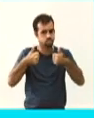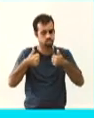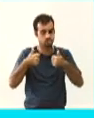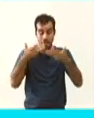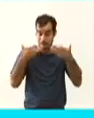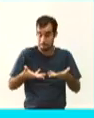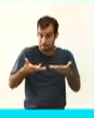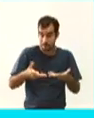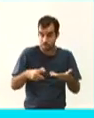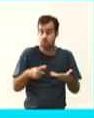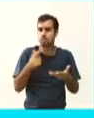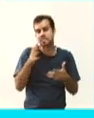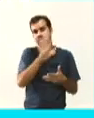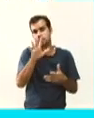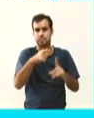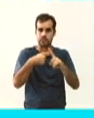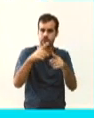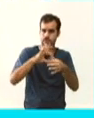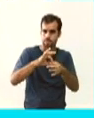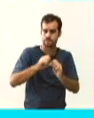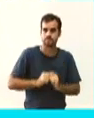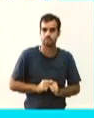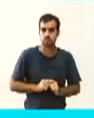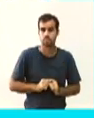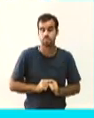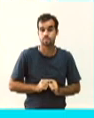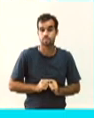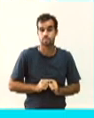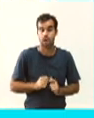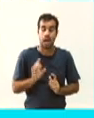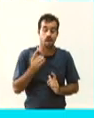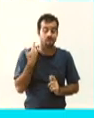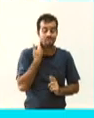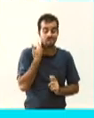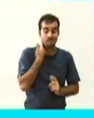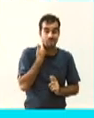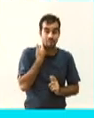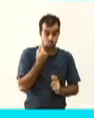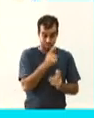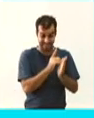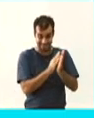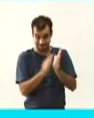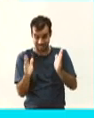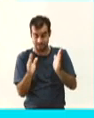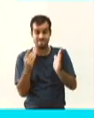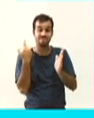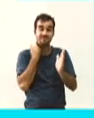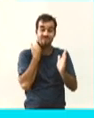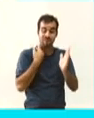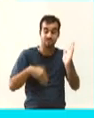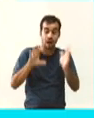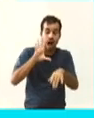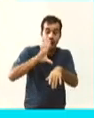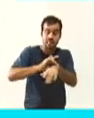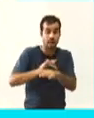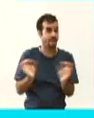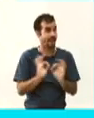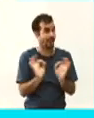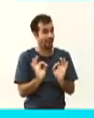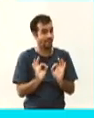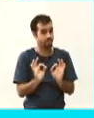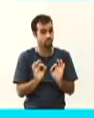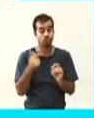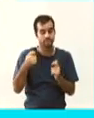55 kilos. Además, no debes haber tenido fiebre o alguna enfermedad en la última semana. Tienes que alimentarte de